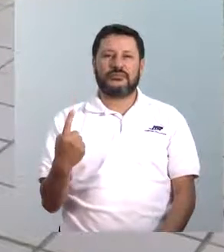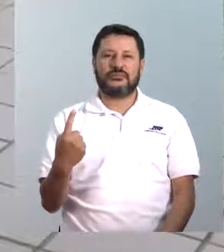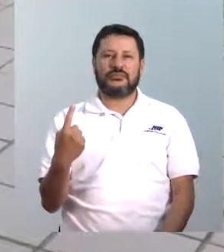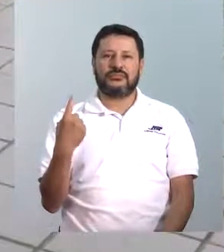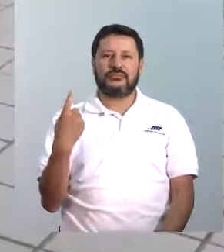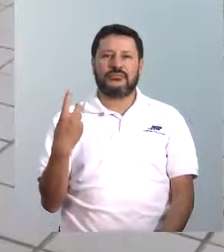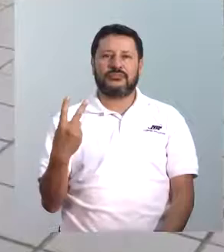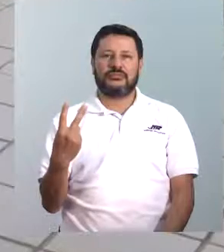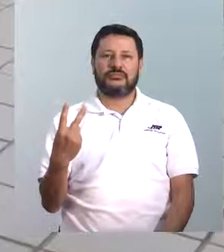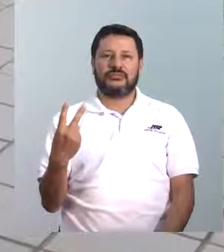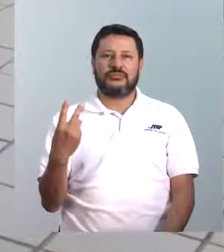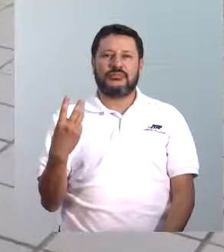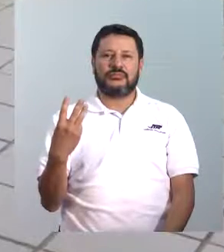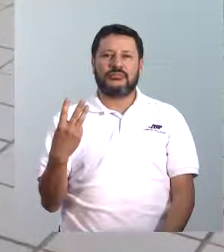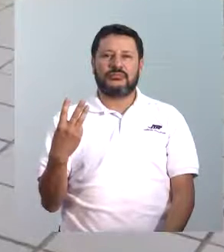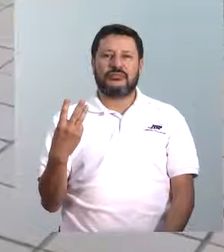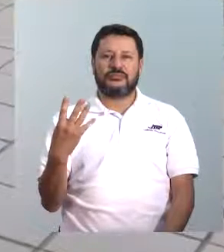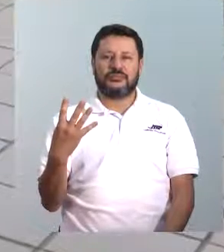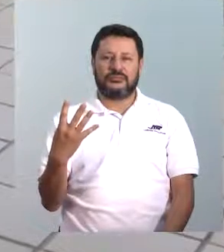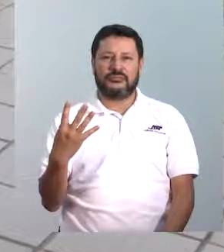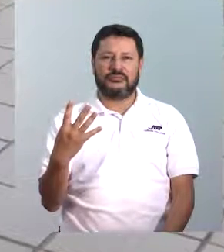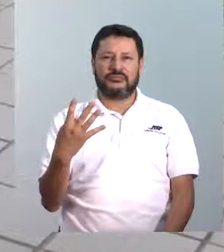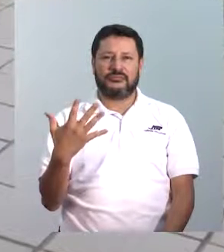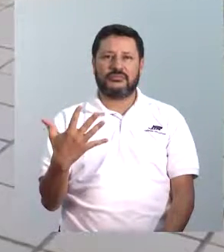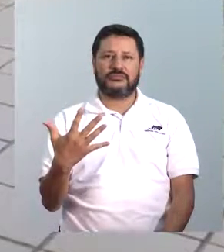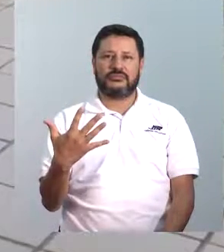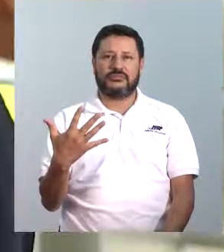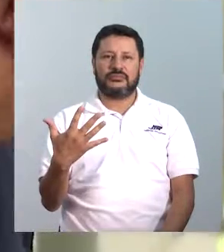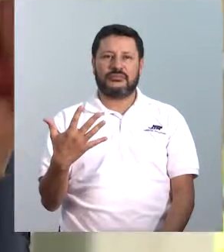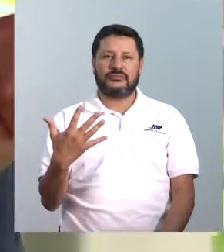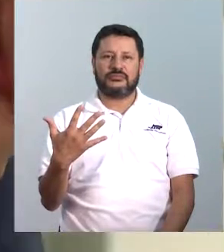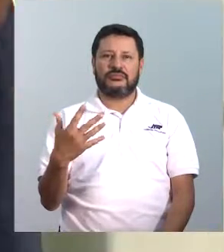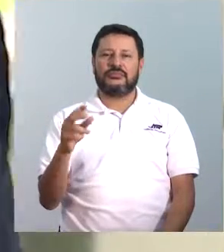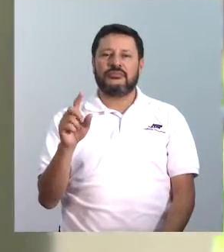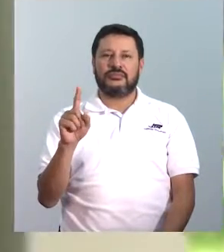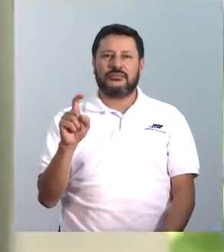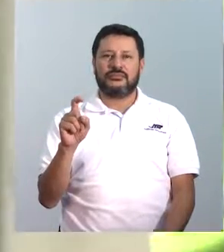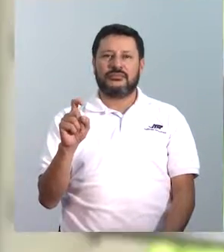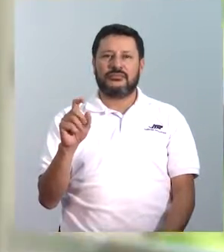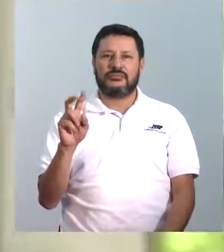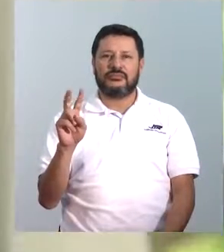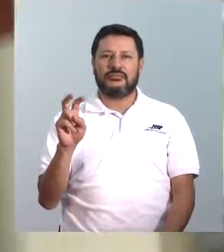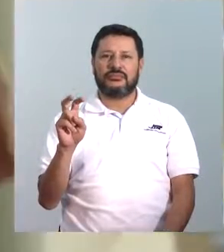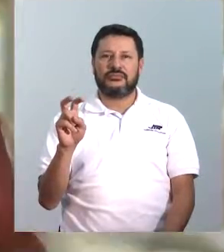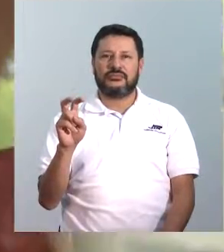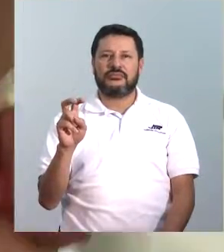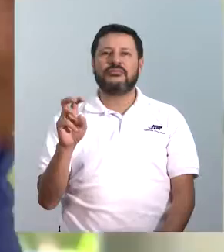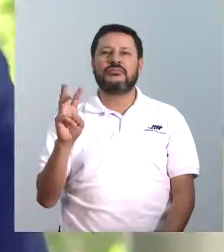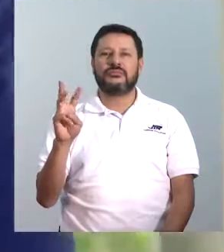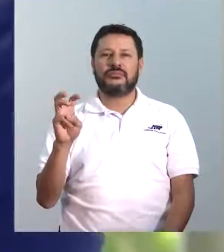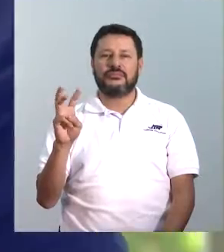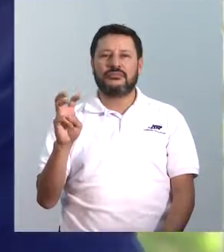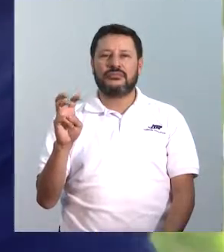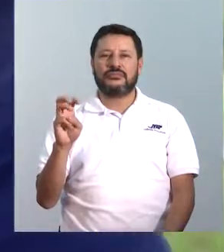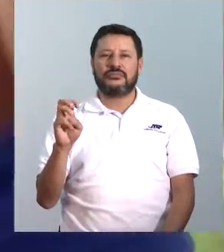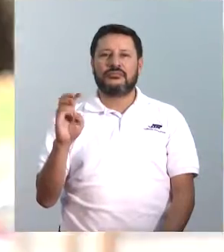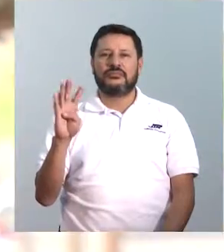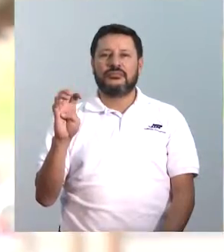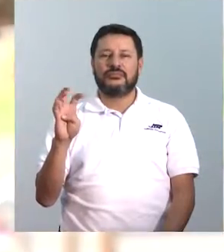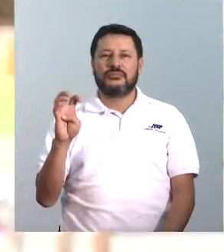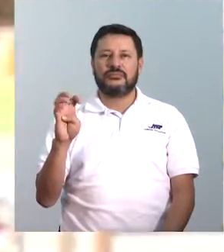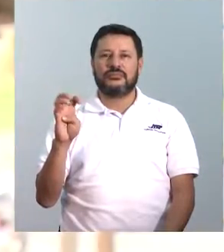empezamos 1, 2, 3, 4, 5, 6, 7,